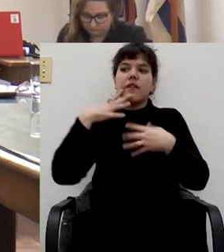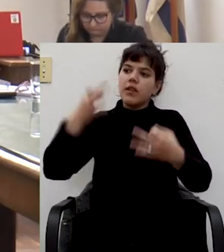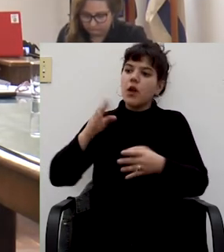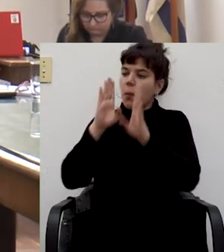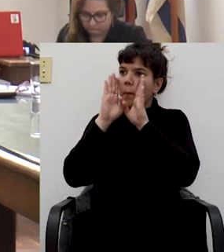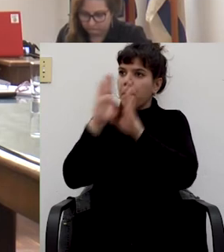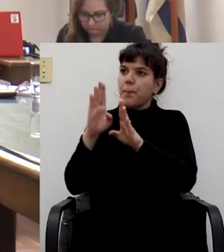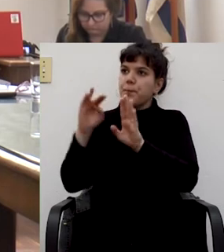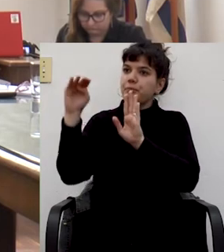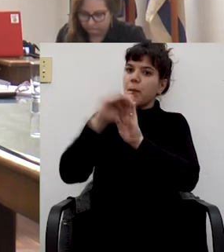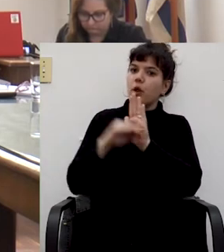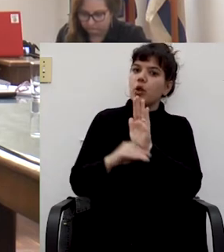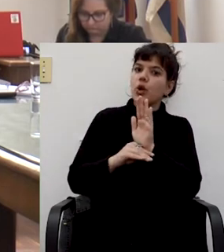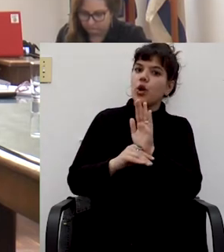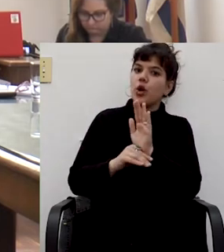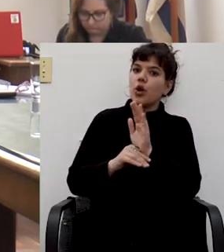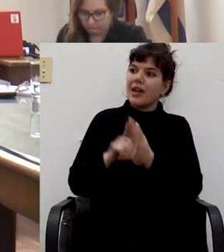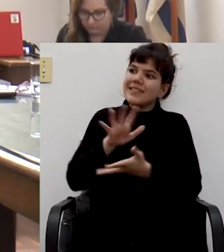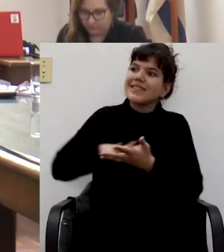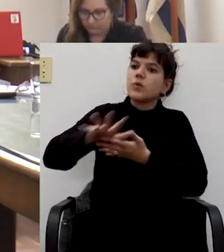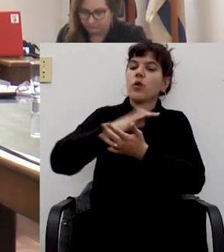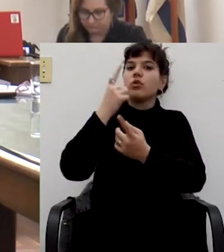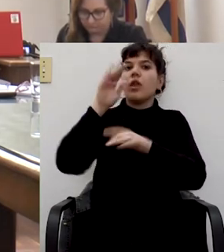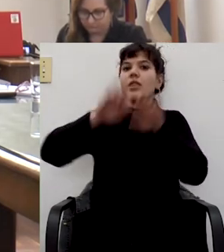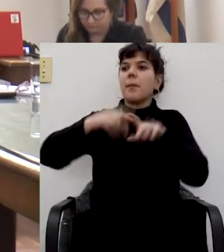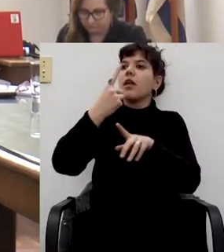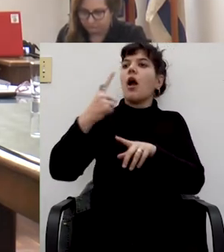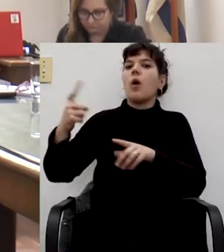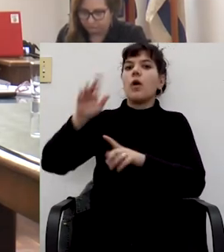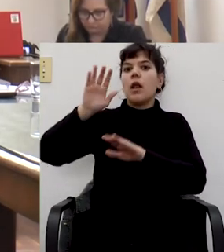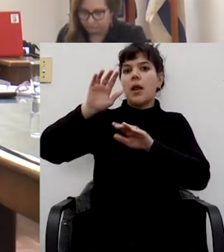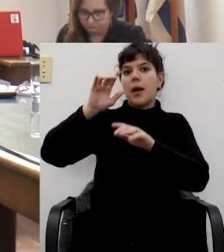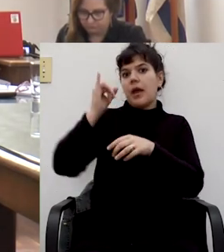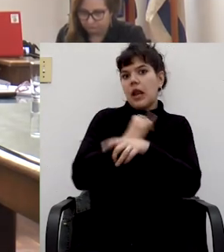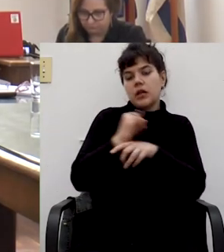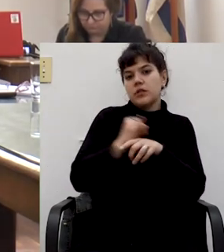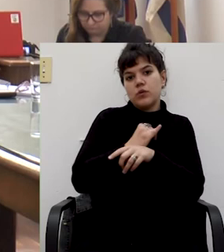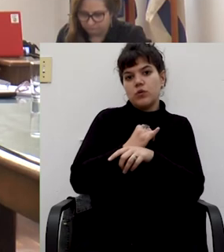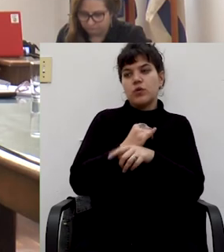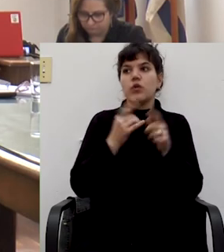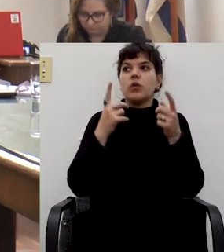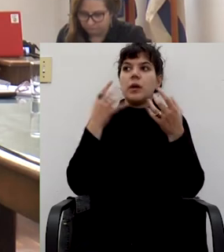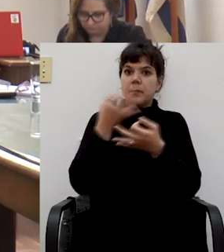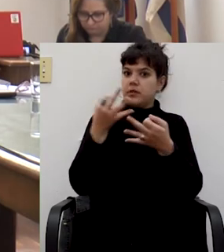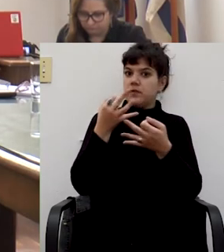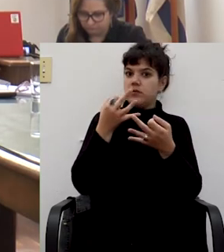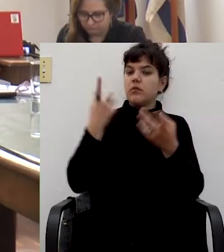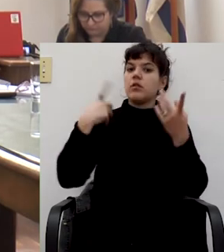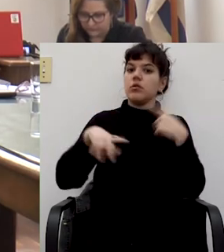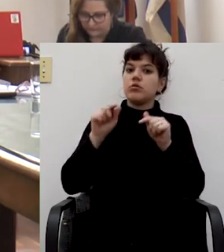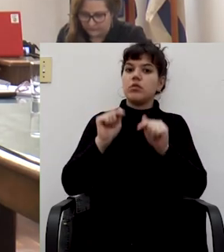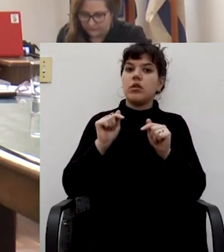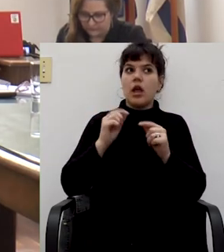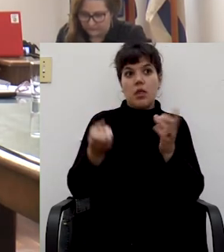yo les decía hoy, al estado de situación de la institución específicamente. Después, bueno, generar